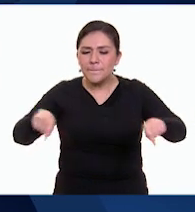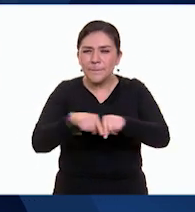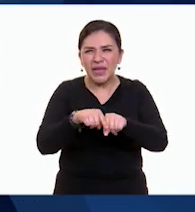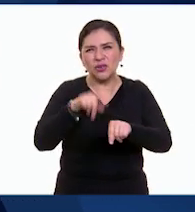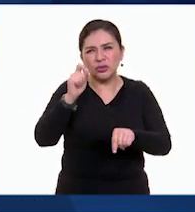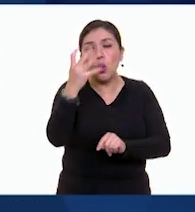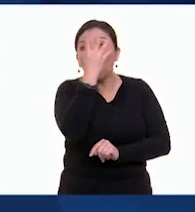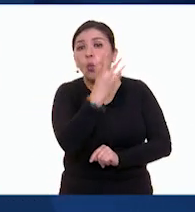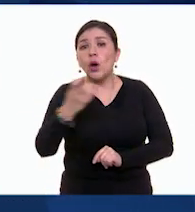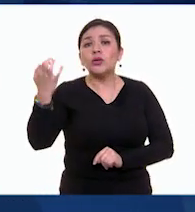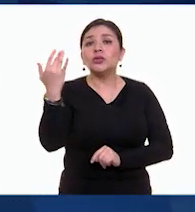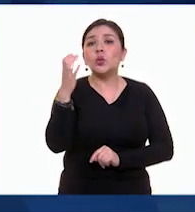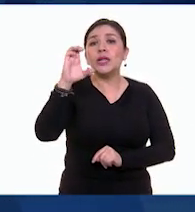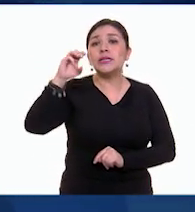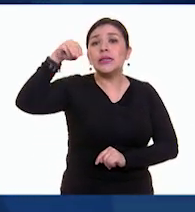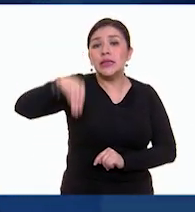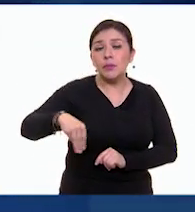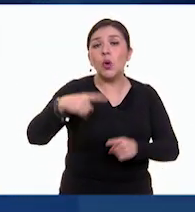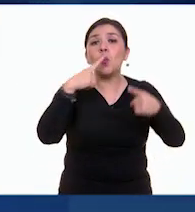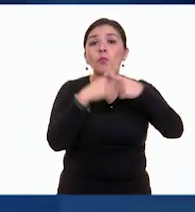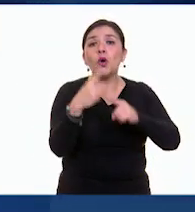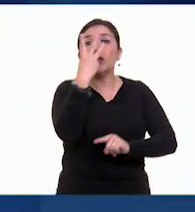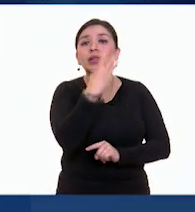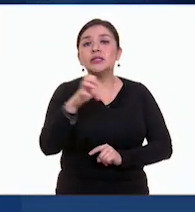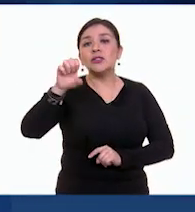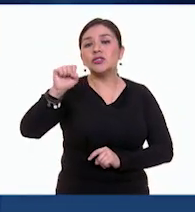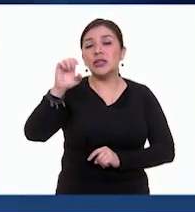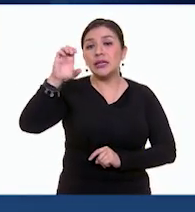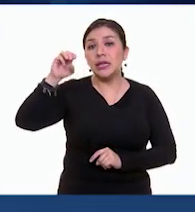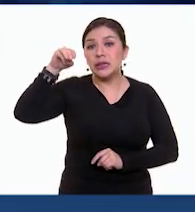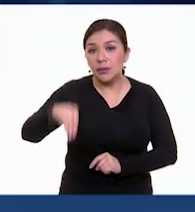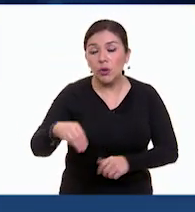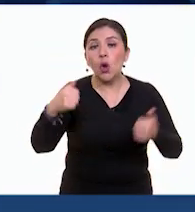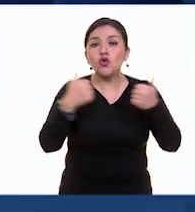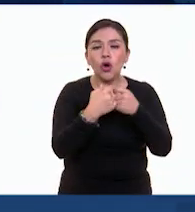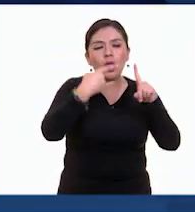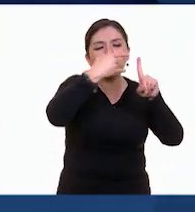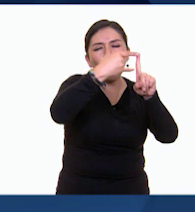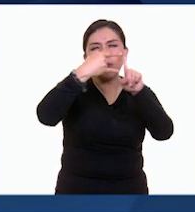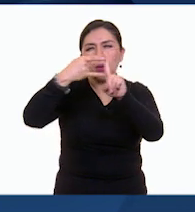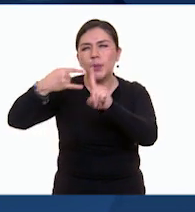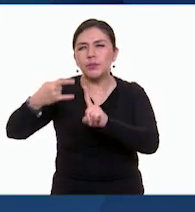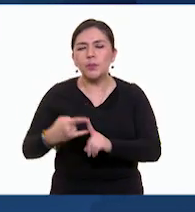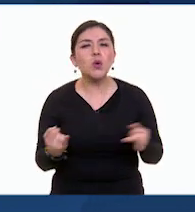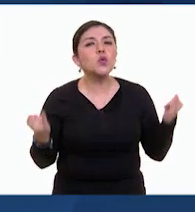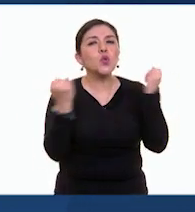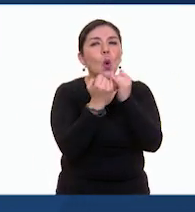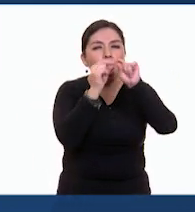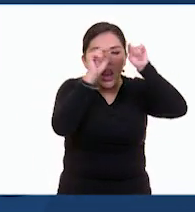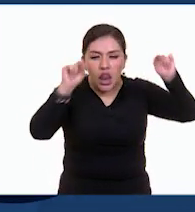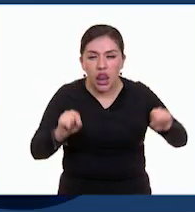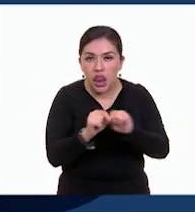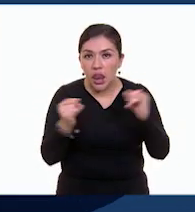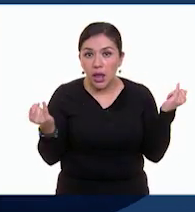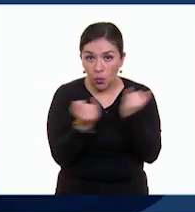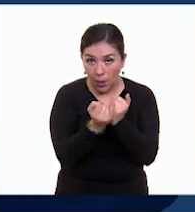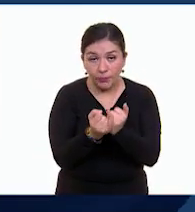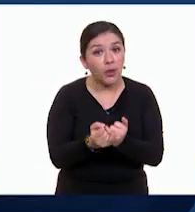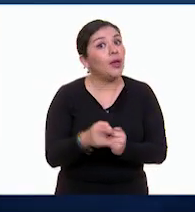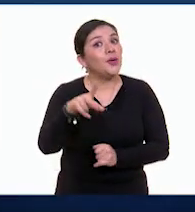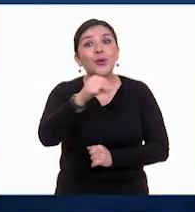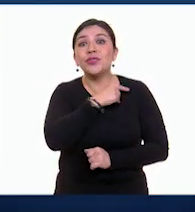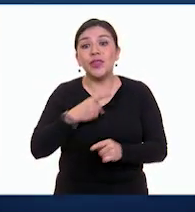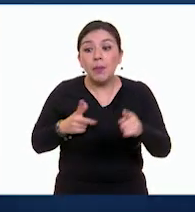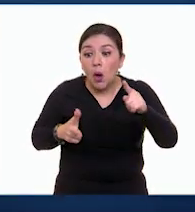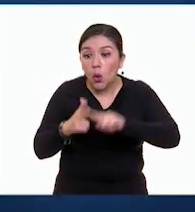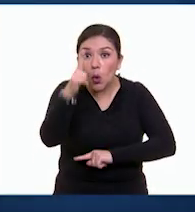de 450 centímetros por 360 centímetros con losetas cuadradas de igual medida. No se vale hacer